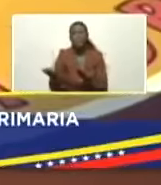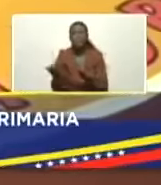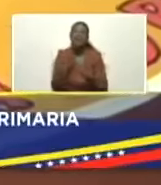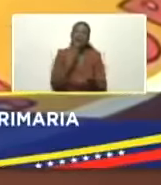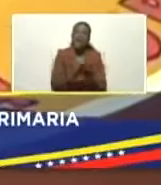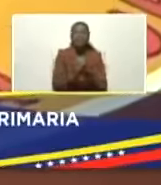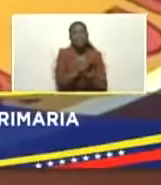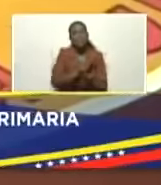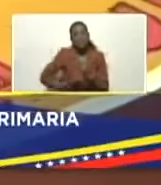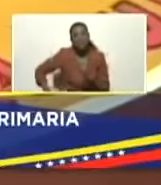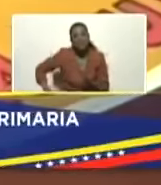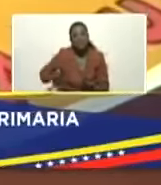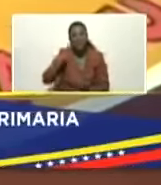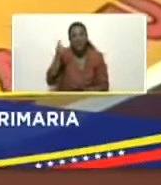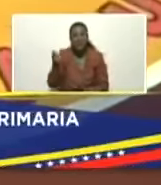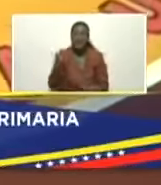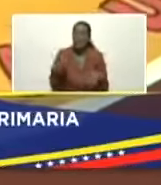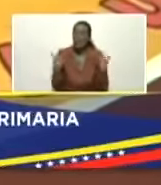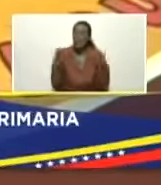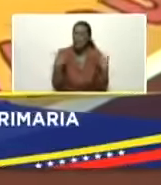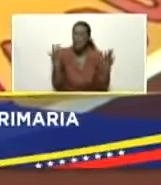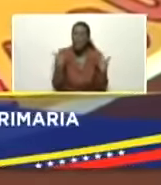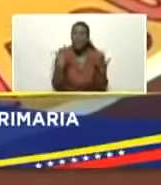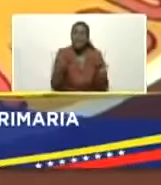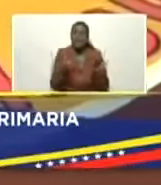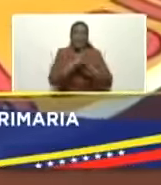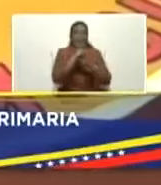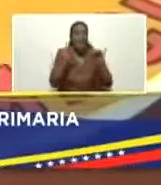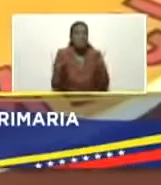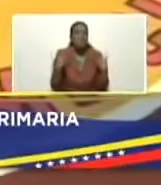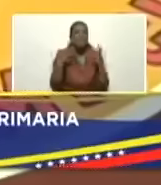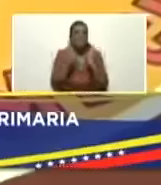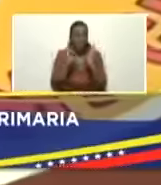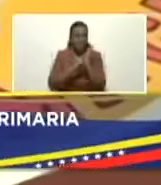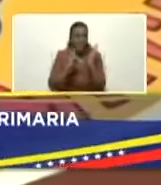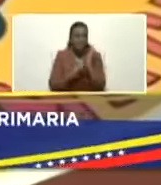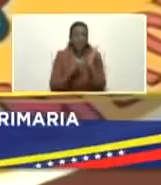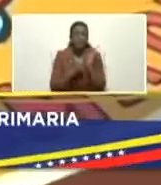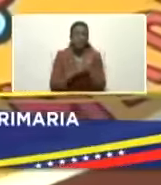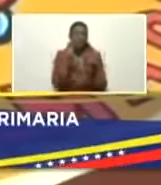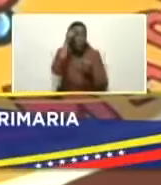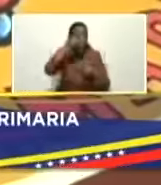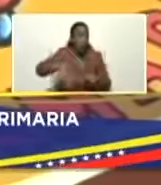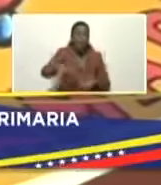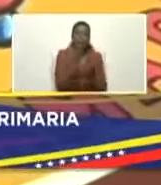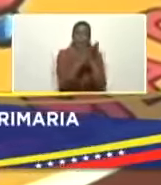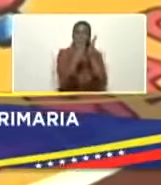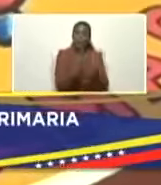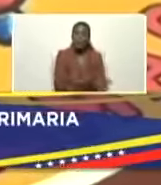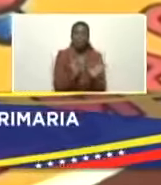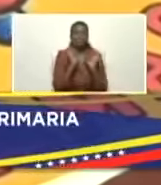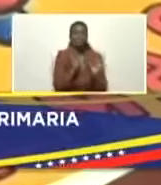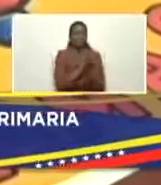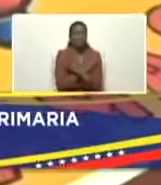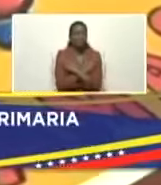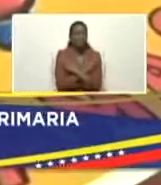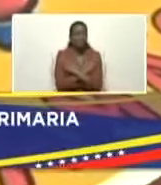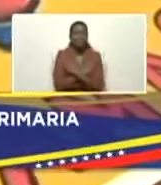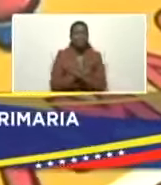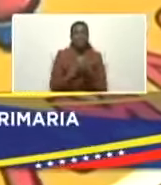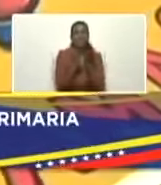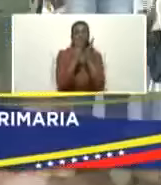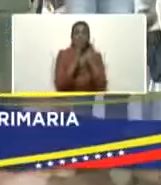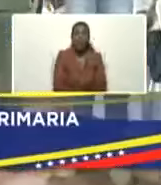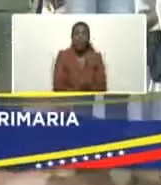Gracias, presidente. Estamos muy contentos y alegres. De verdad, toda la población estudiantil de la